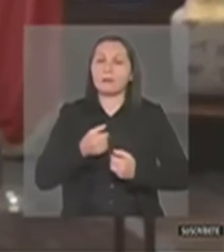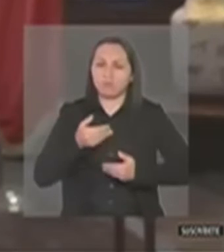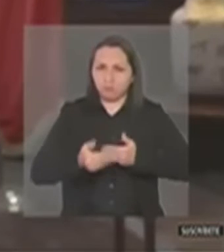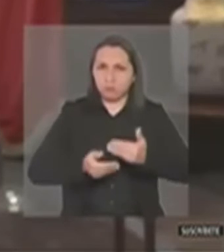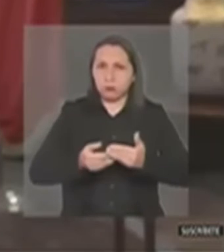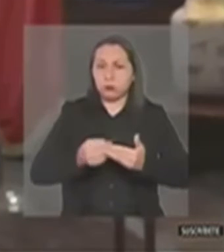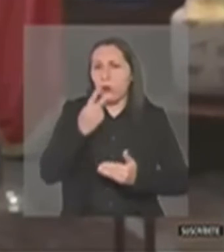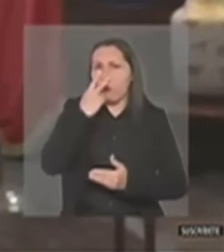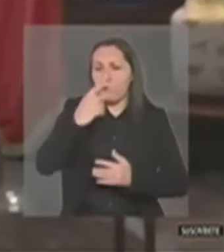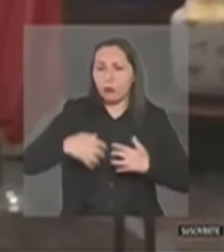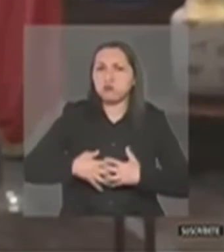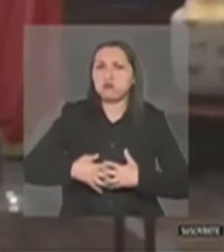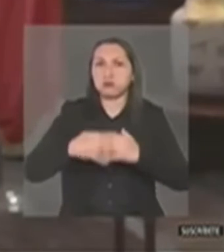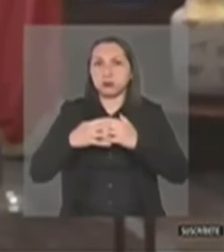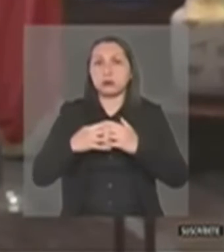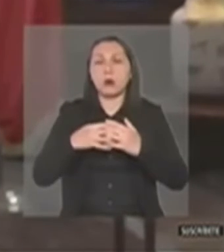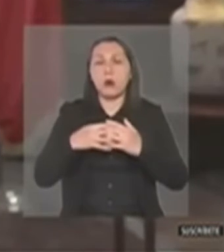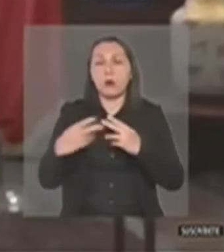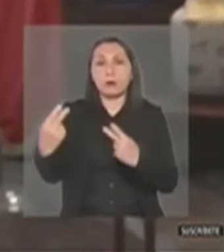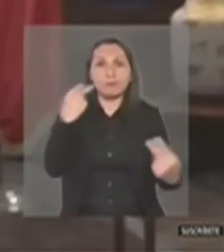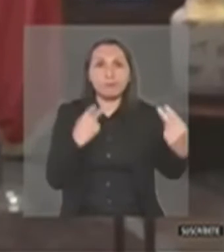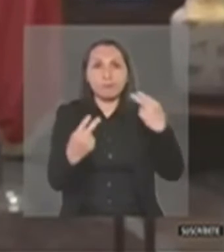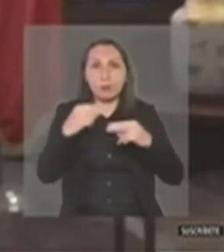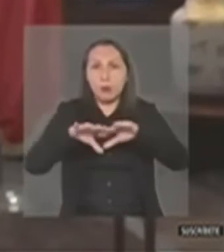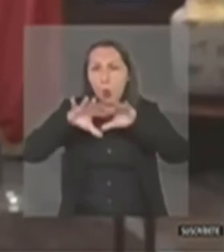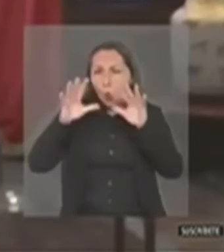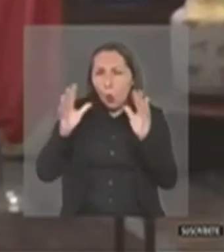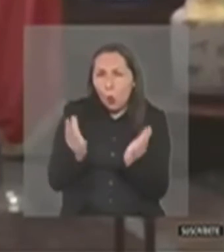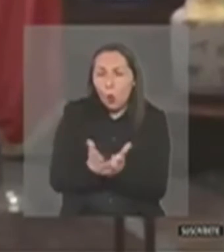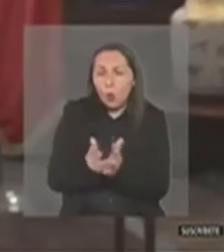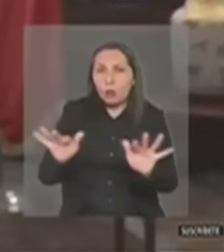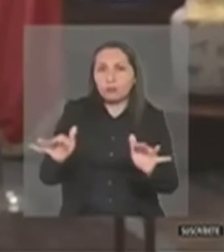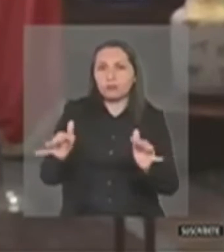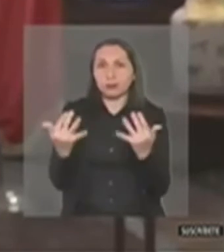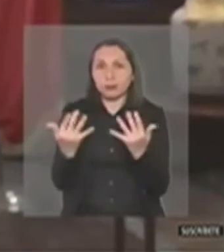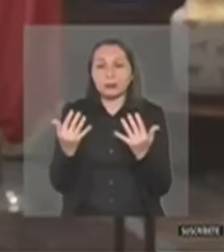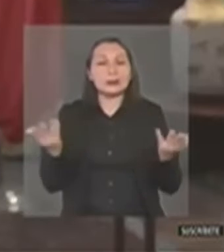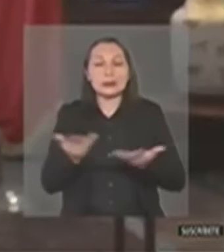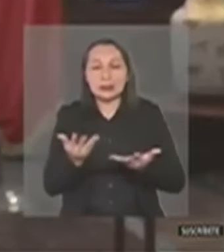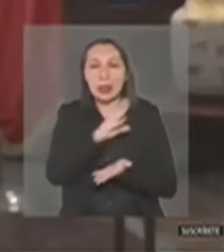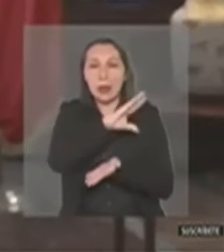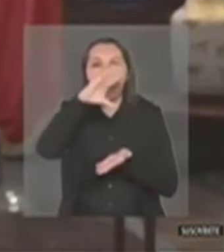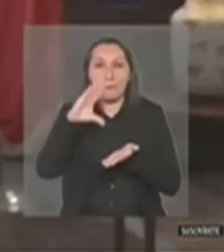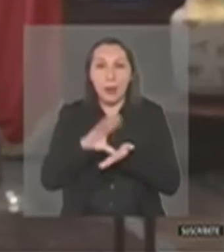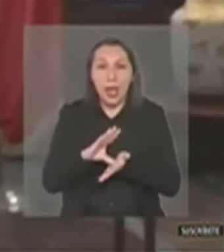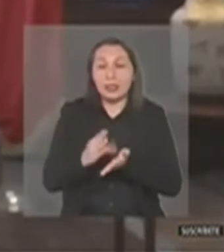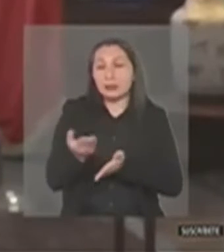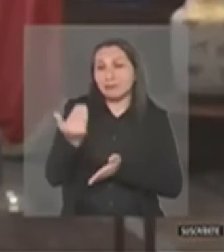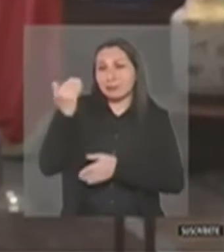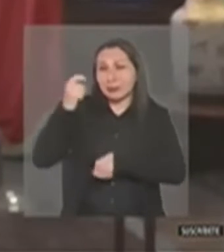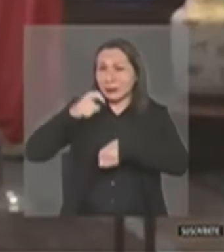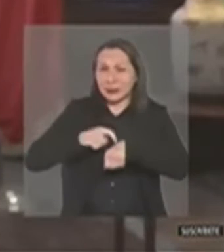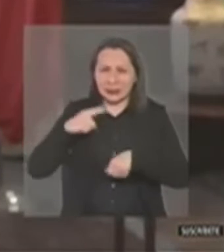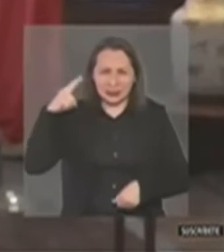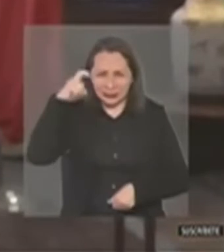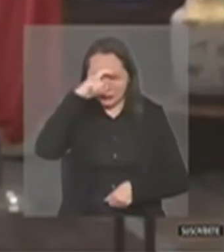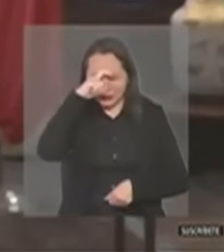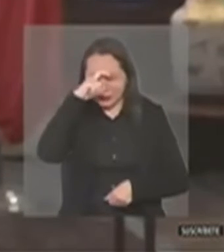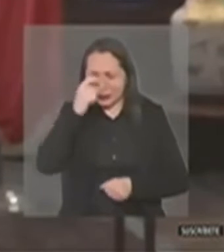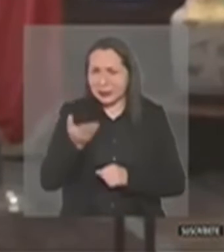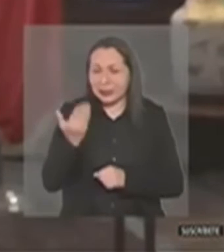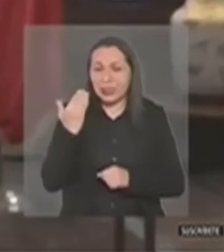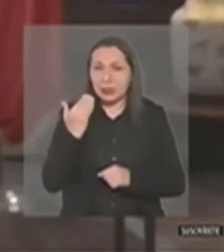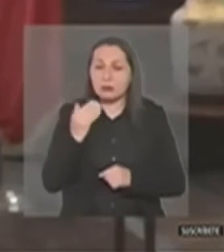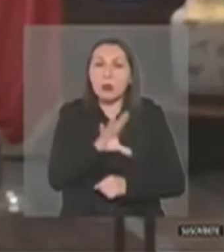apenas tiene 6 meses que llegó a la presidencia, recibe su primer derrota, porque ese proyecto de reforma constitucional